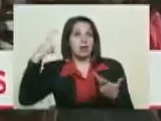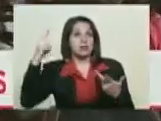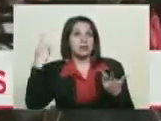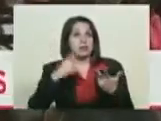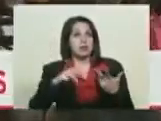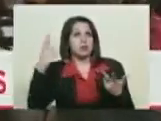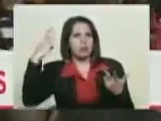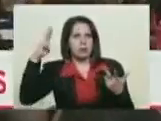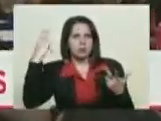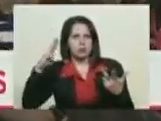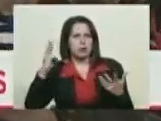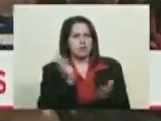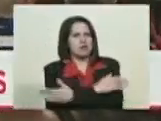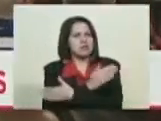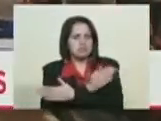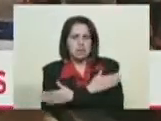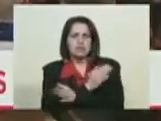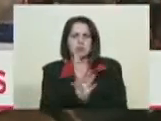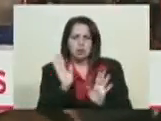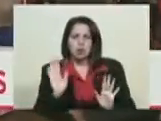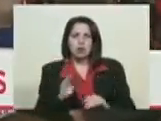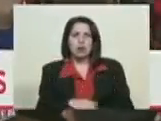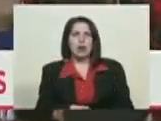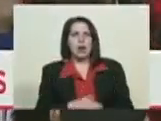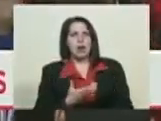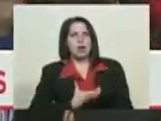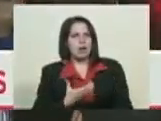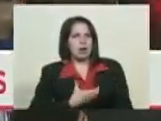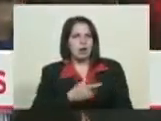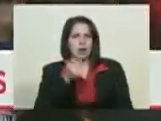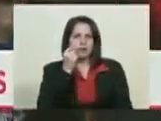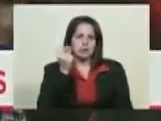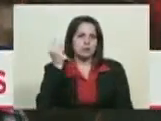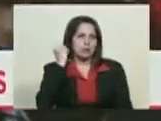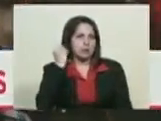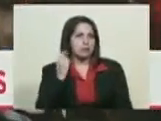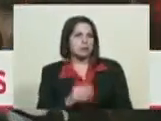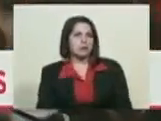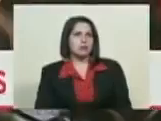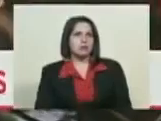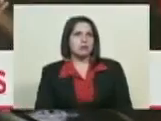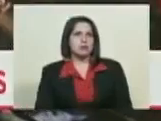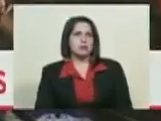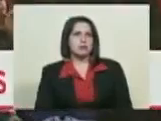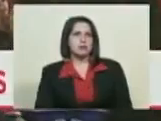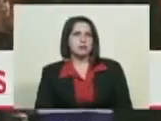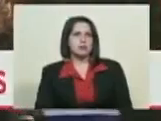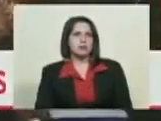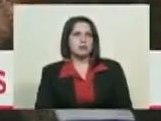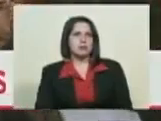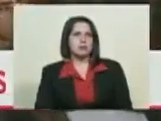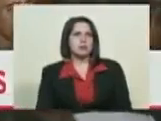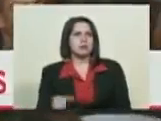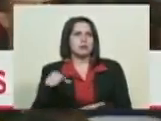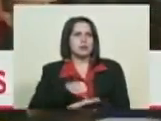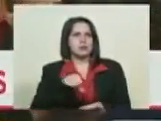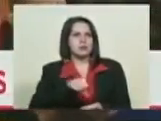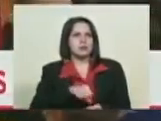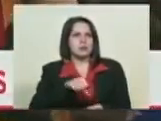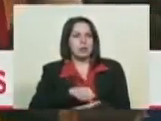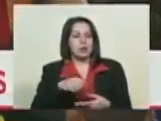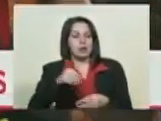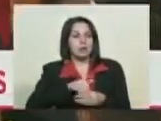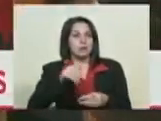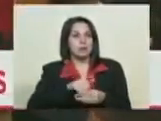Baruta. Felicitaciones a los alcaldes y alcaldesas de las ciudades que